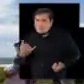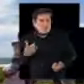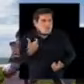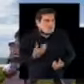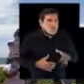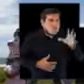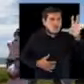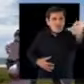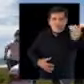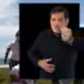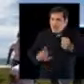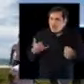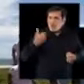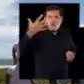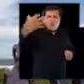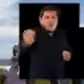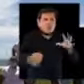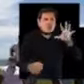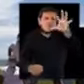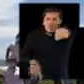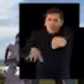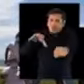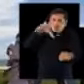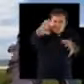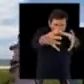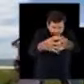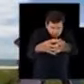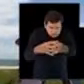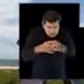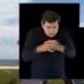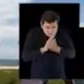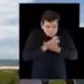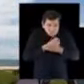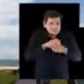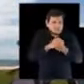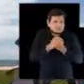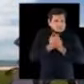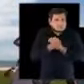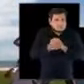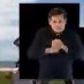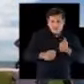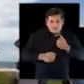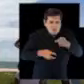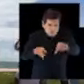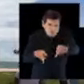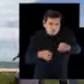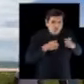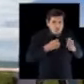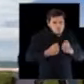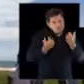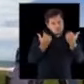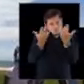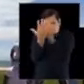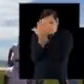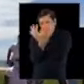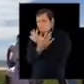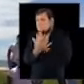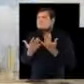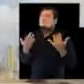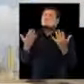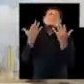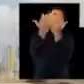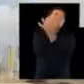Más infames Buscando presas Jóvenes Para su entretención